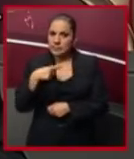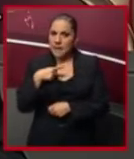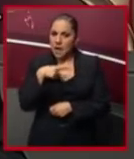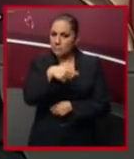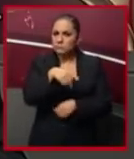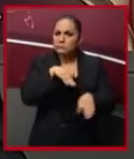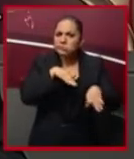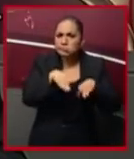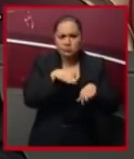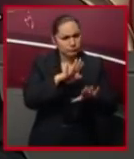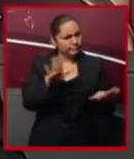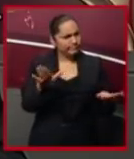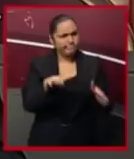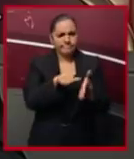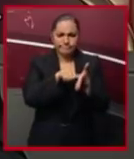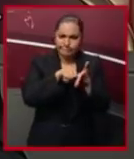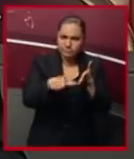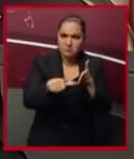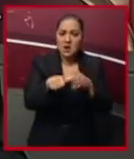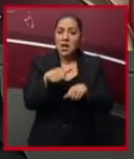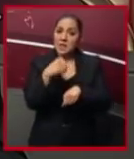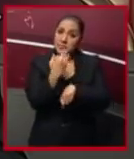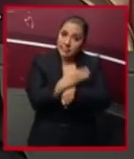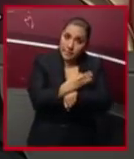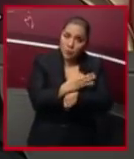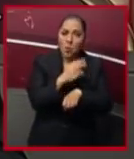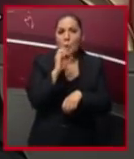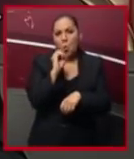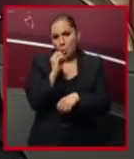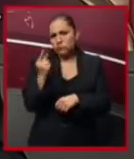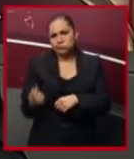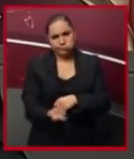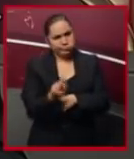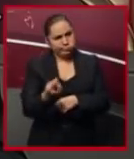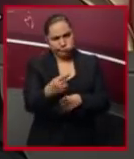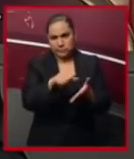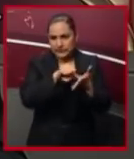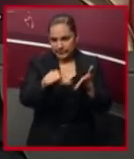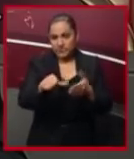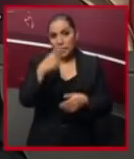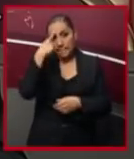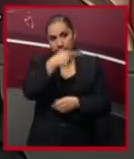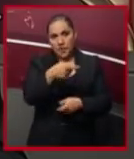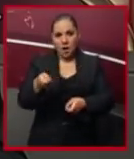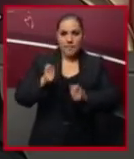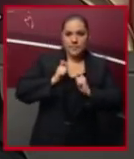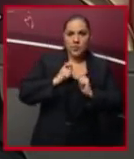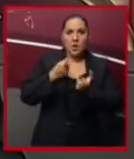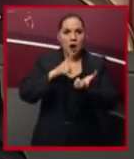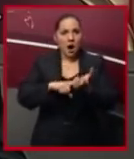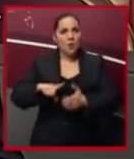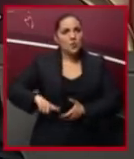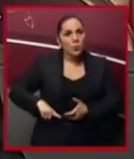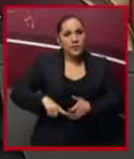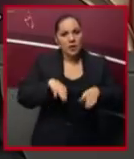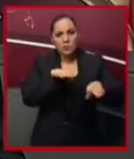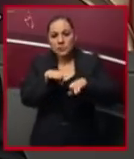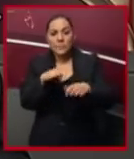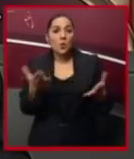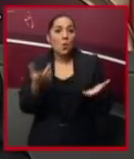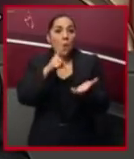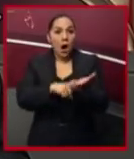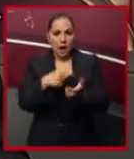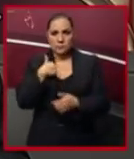la inhabilitación temporal o definitiva para desempeñar empleos, cargos o comisiones en el servicio público y para participar